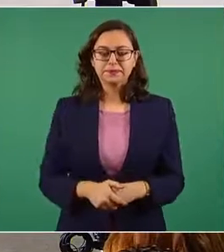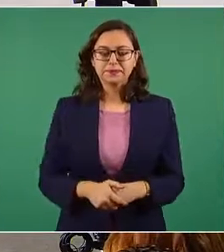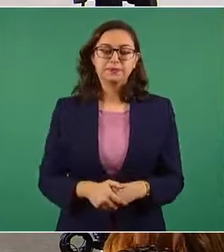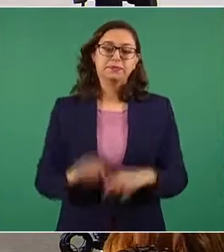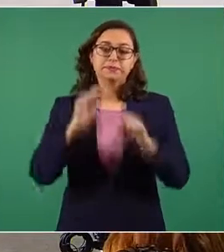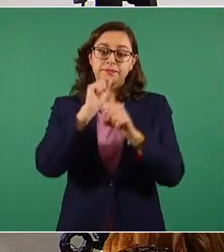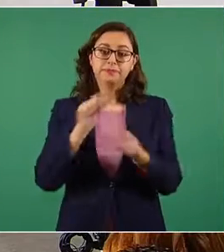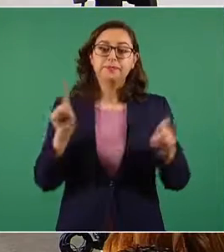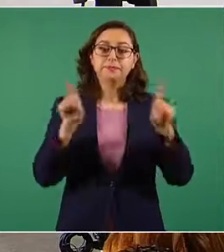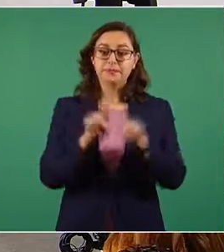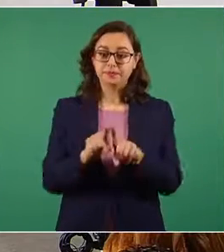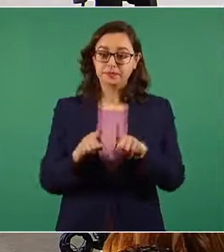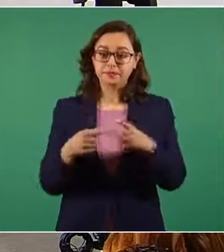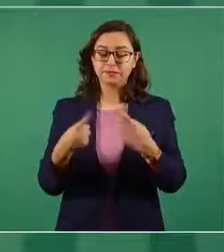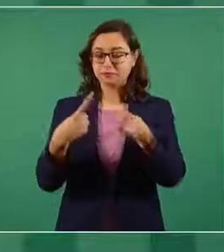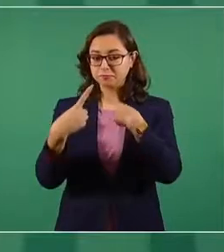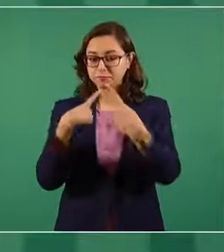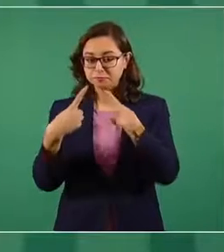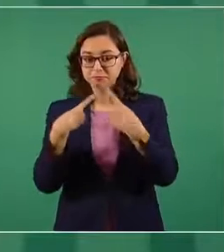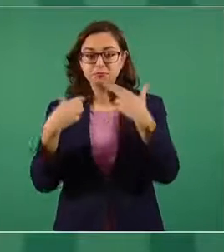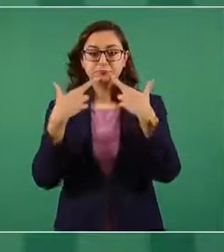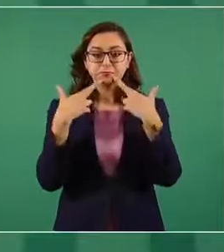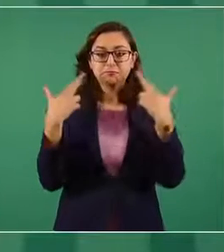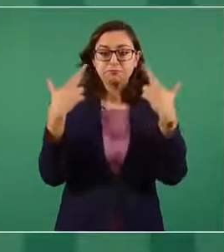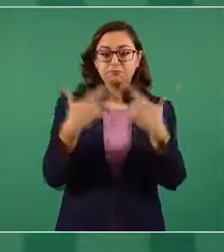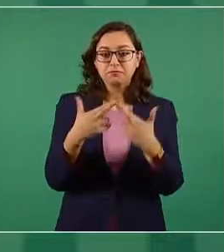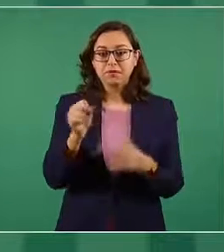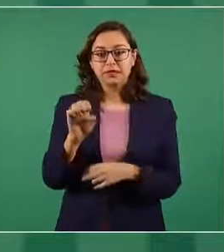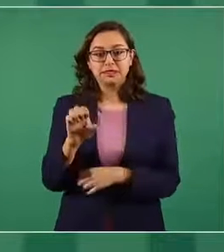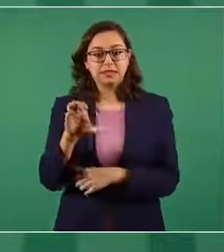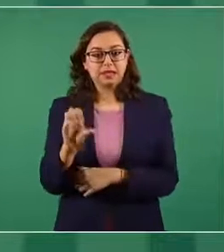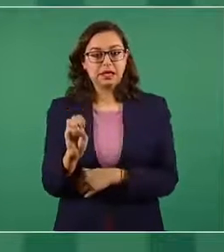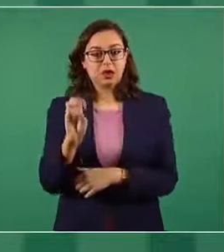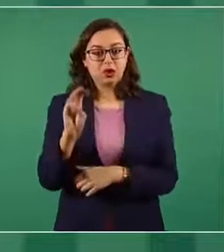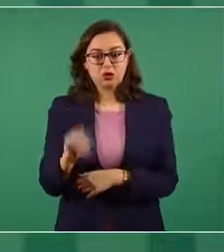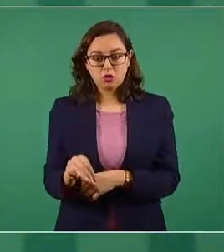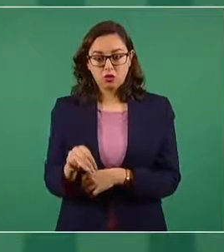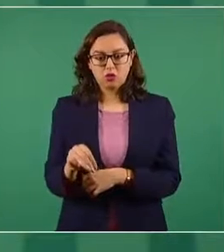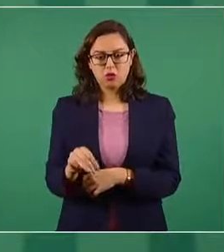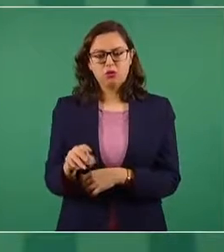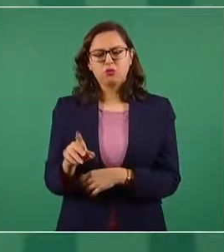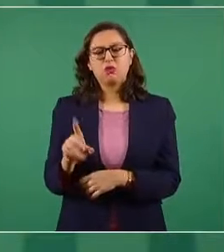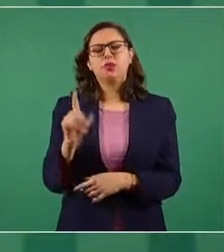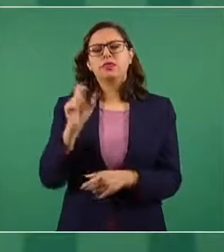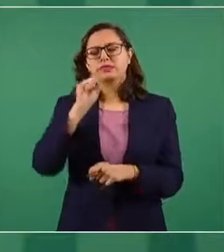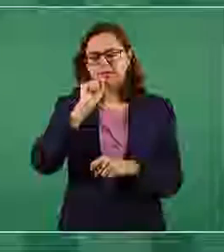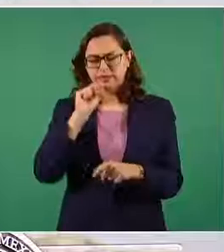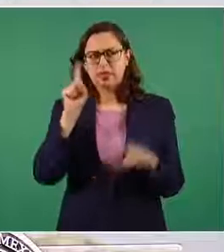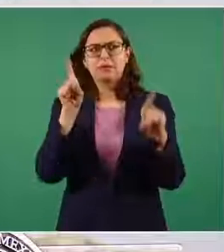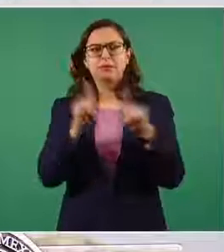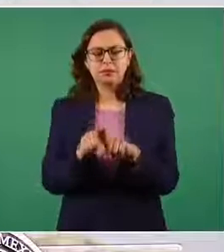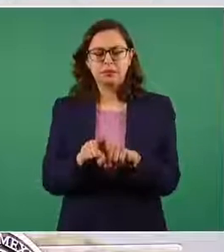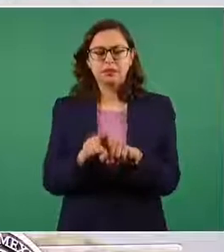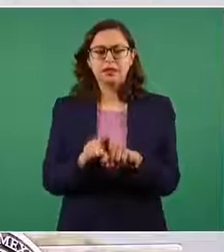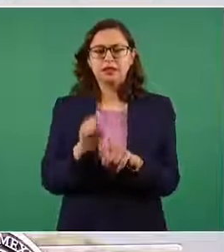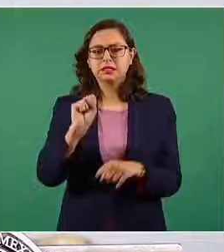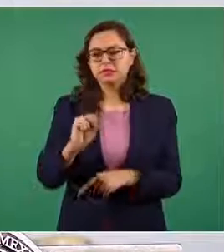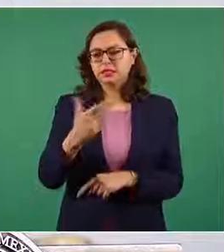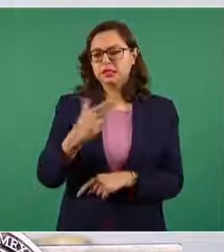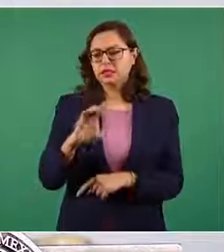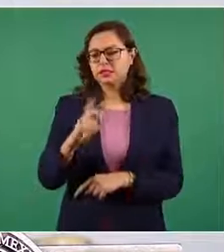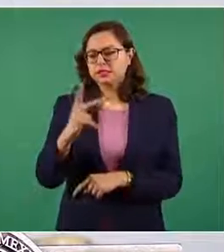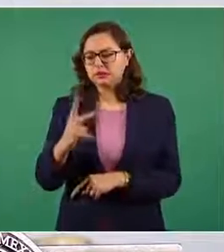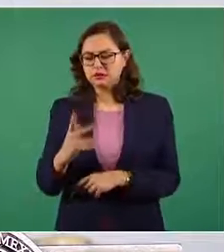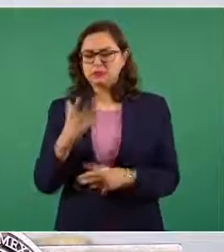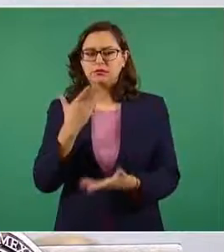reunión o una conversación con la secretaria de Economía. Entiendo que van a hacer una visita también al secretario de Hacienda, es una